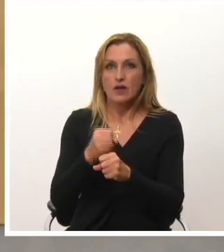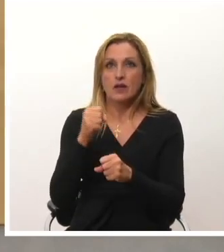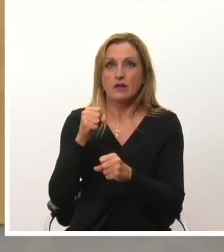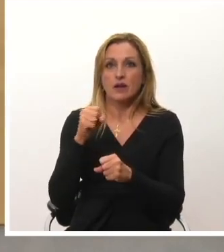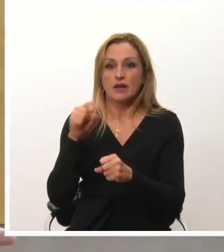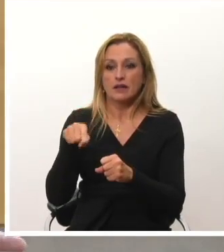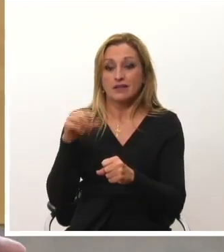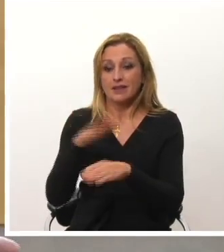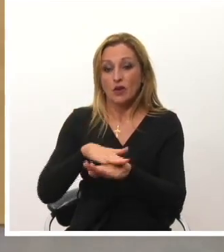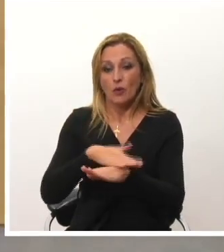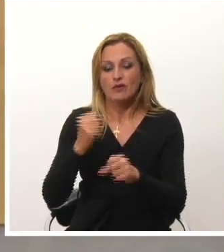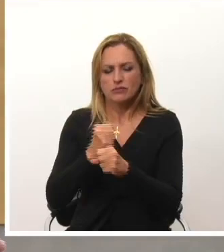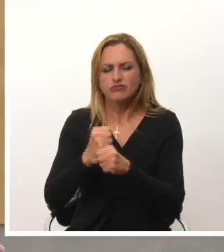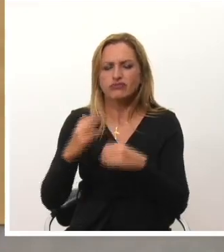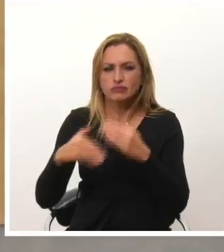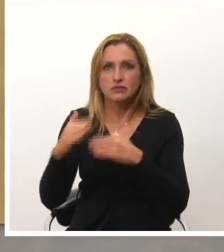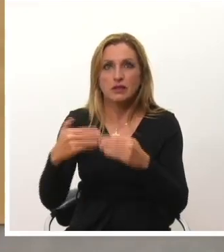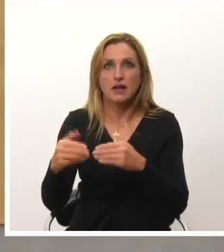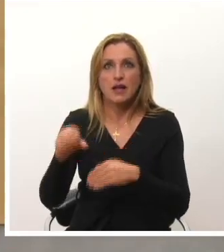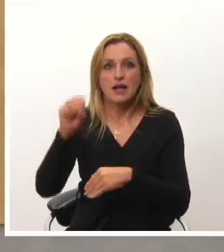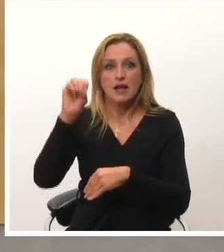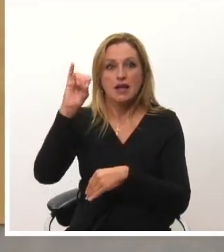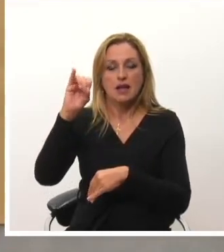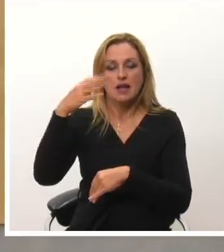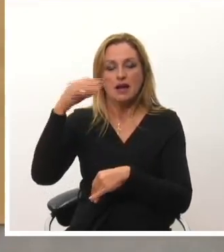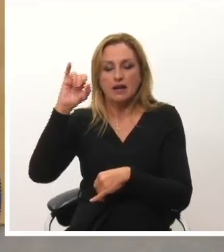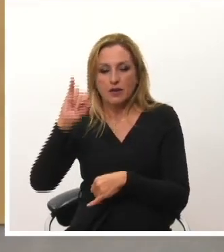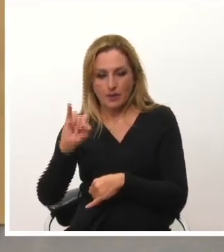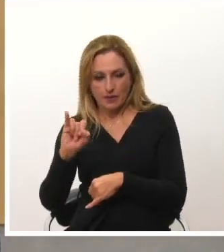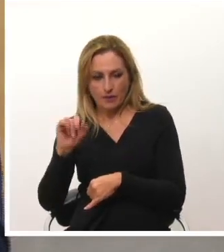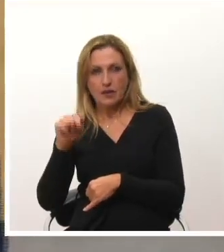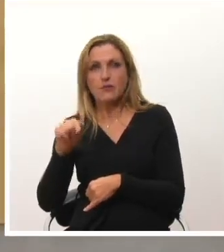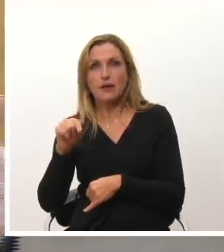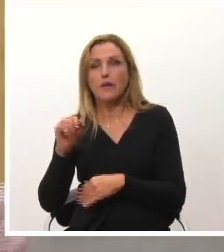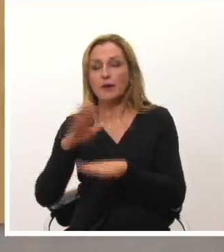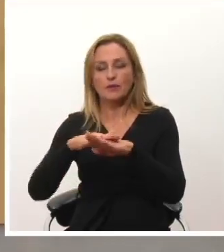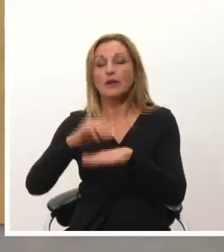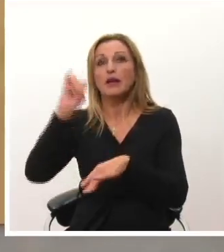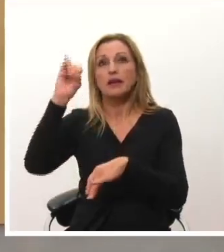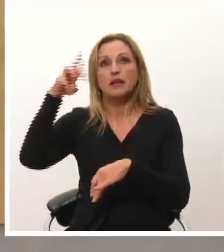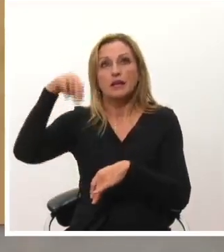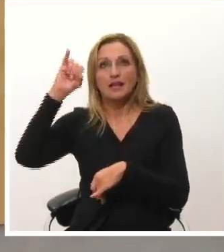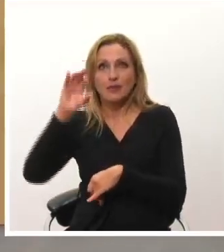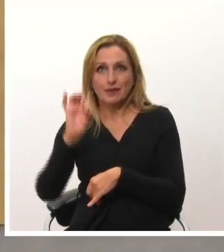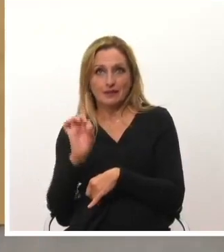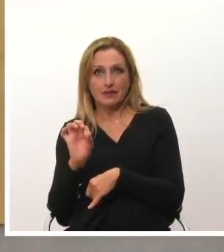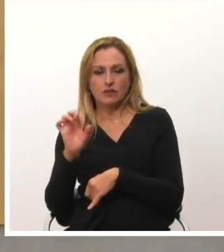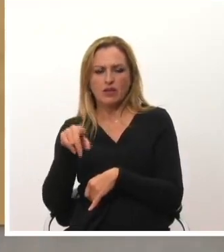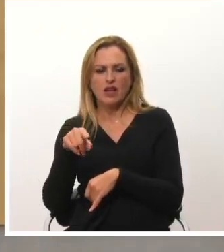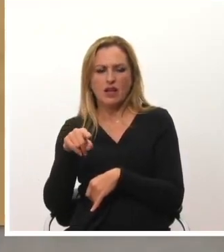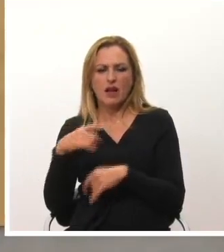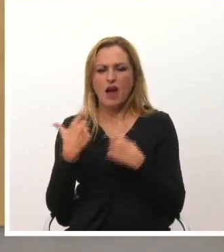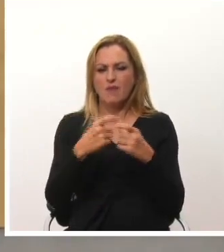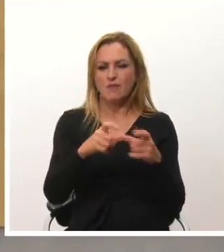imis el usted critica bueno habla usted de la partida para el imis no le parece suficiente vamos a ver